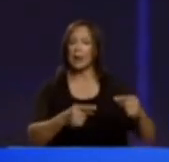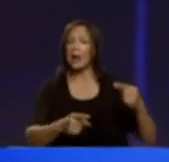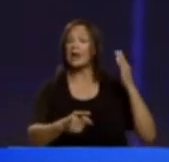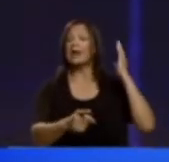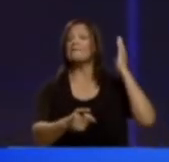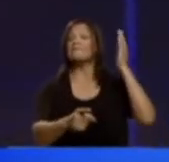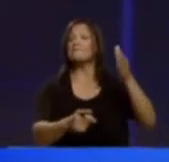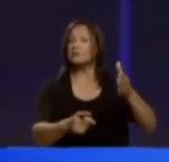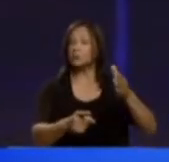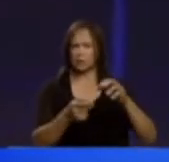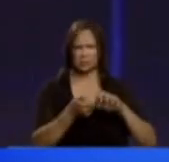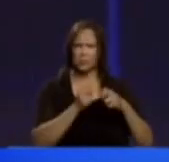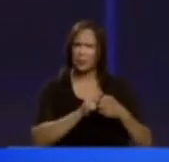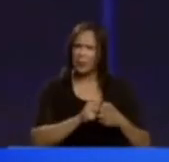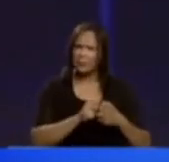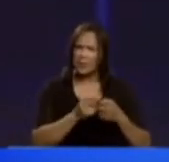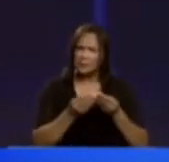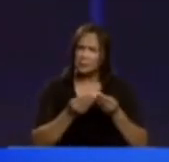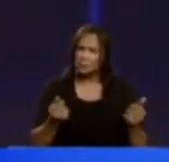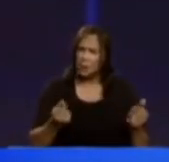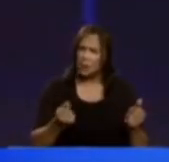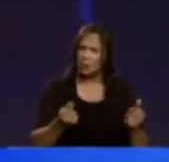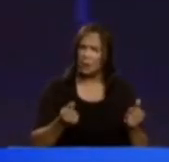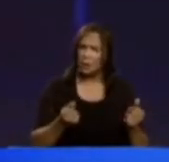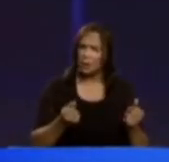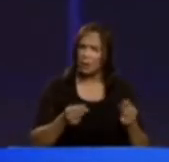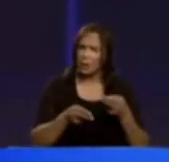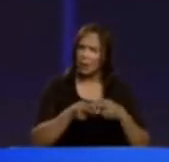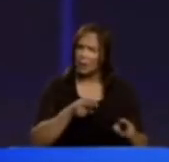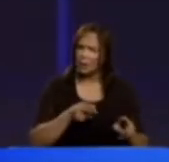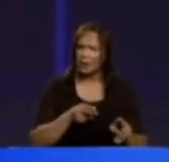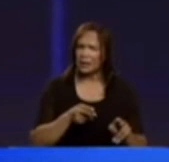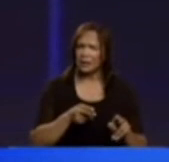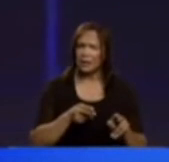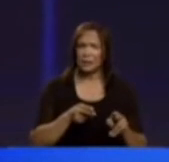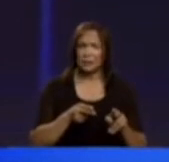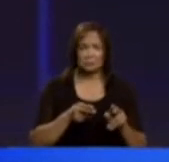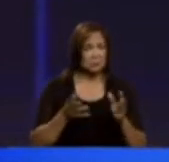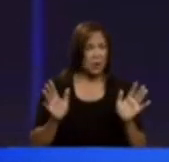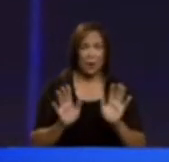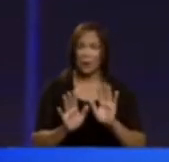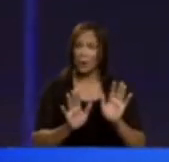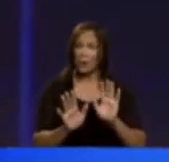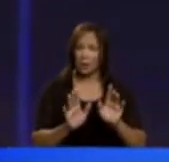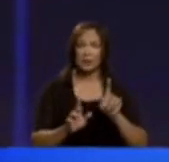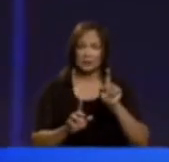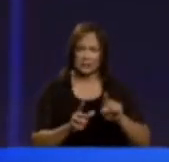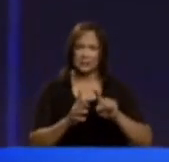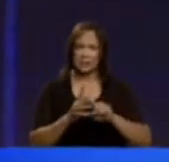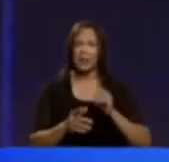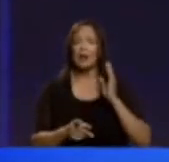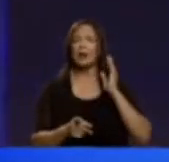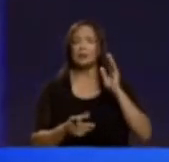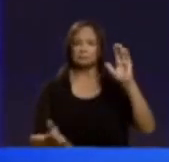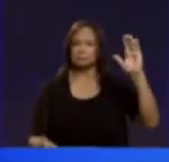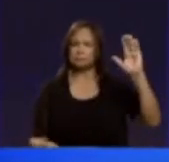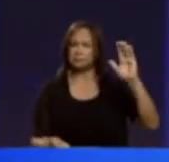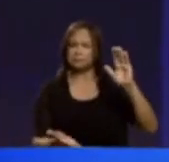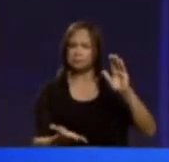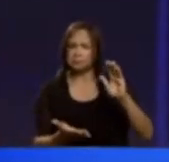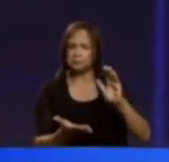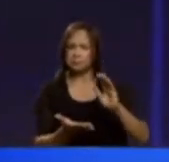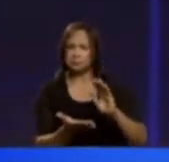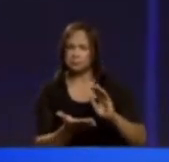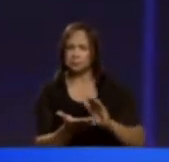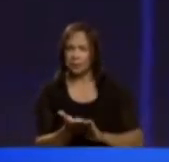plazo porque no es un problema que se resuelva en un corto ni en un mediano plazo podamos entonces ver disminuidos los